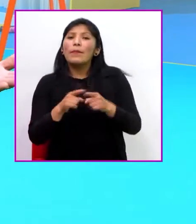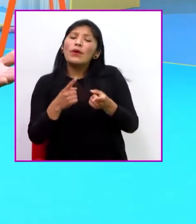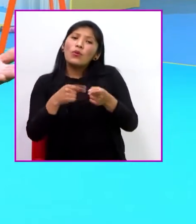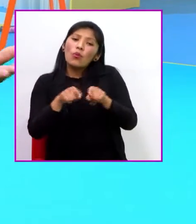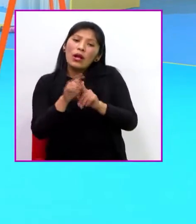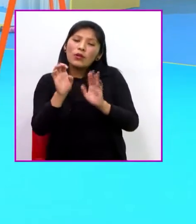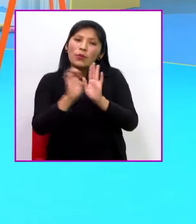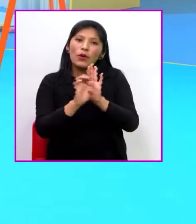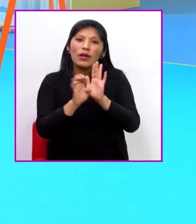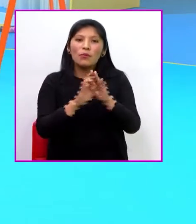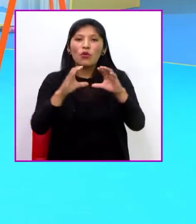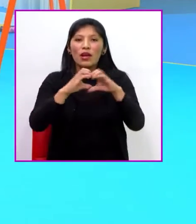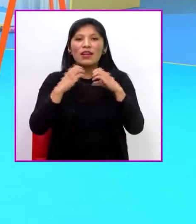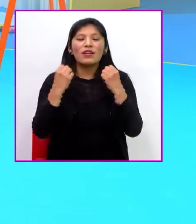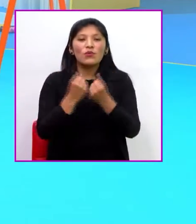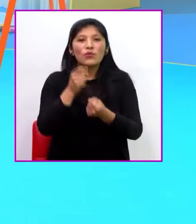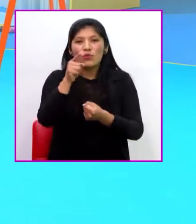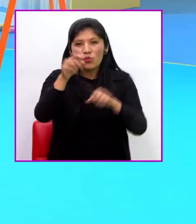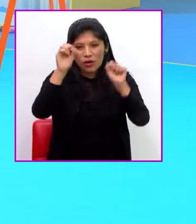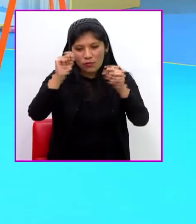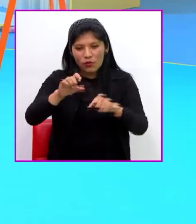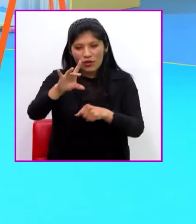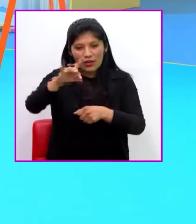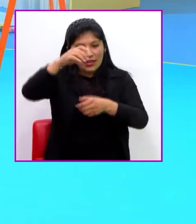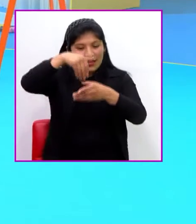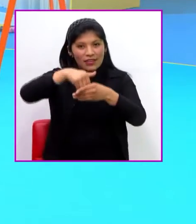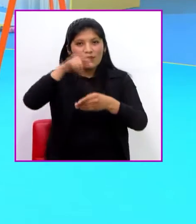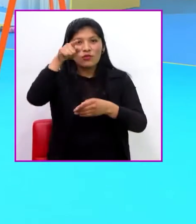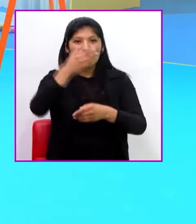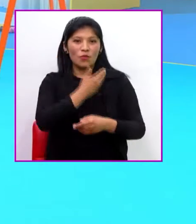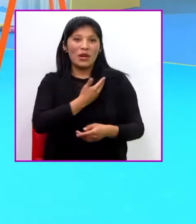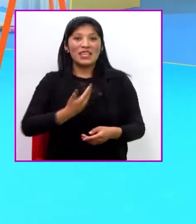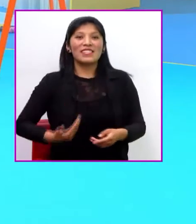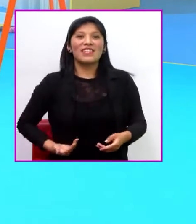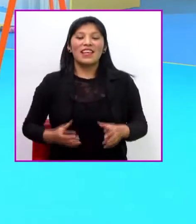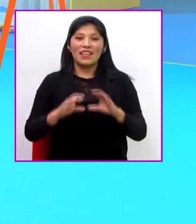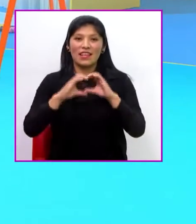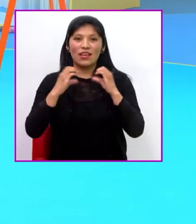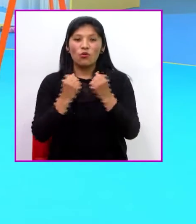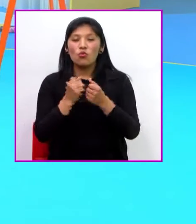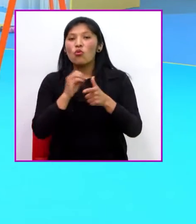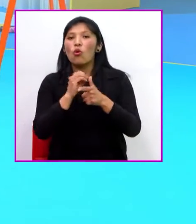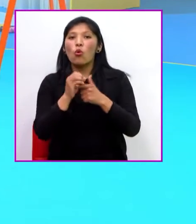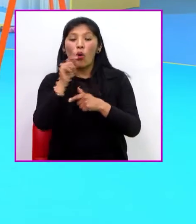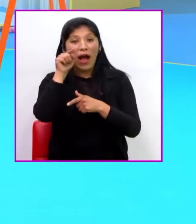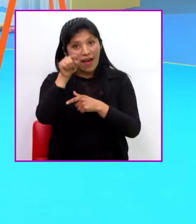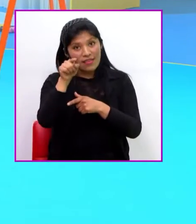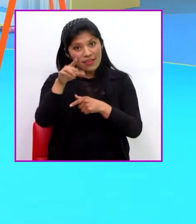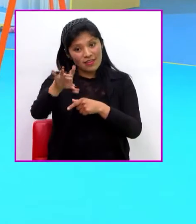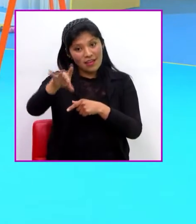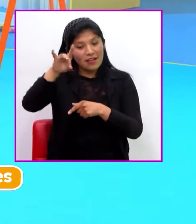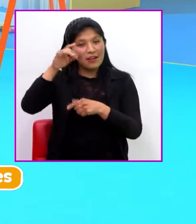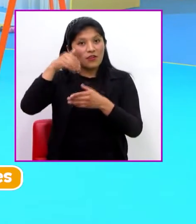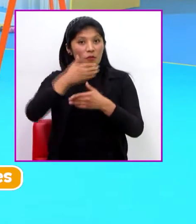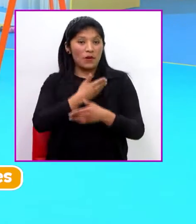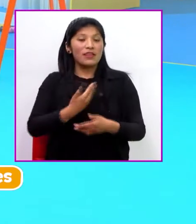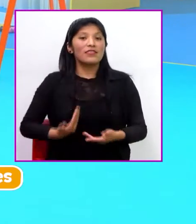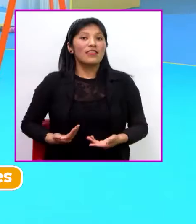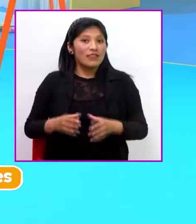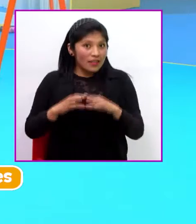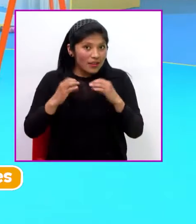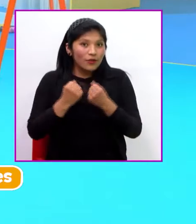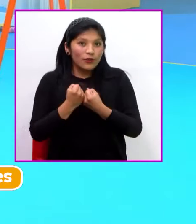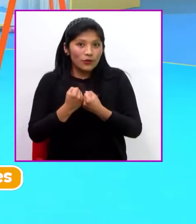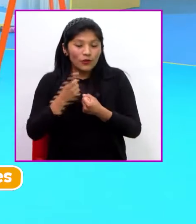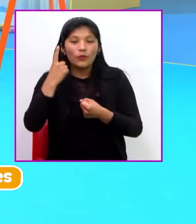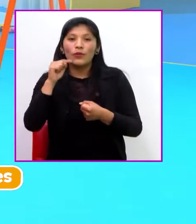en el curso has podido elegir tus representantes o tú has sido elegido como representante de curso. Por lo